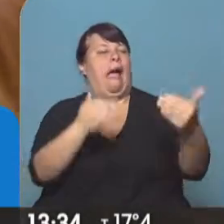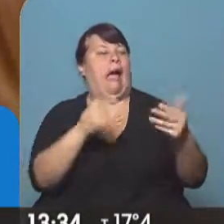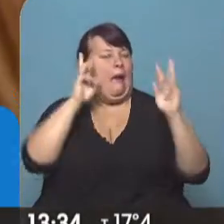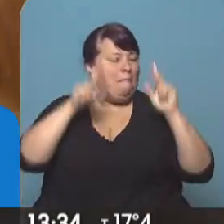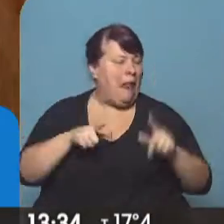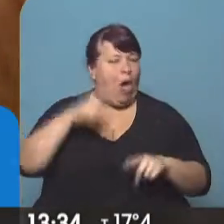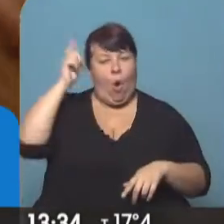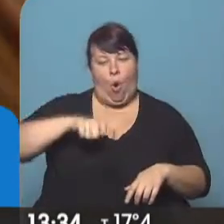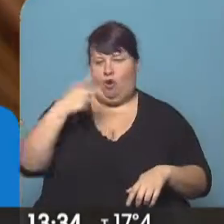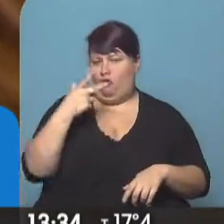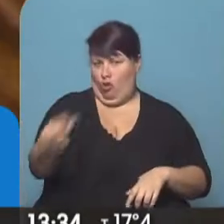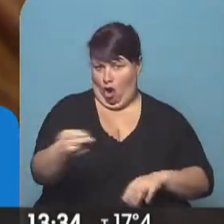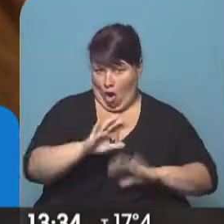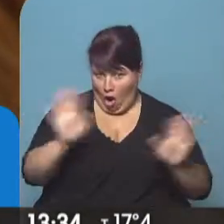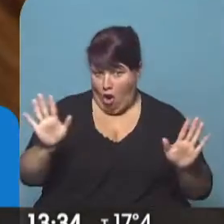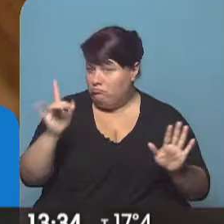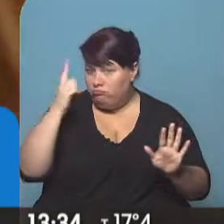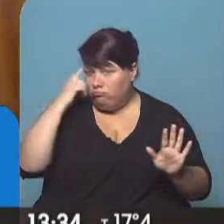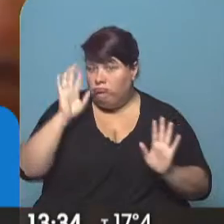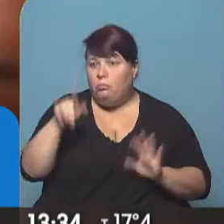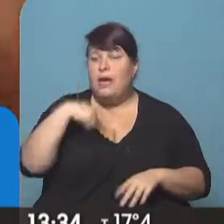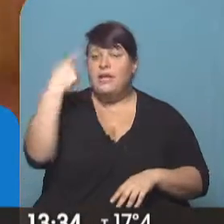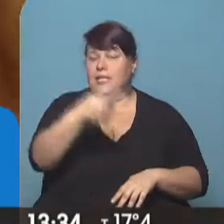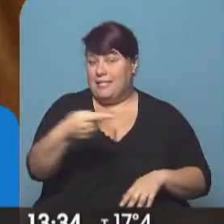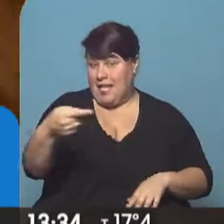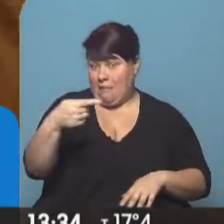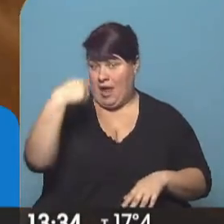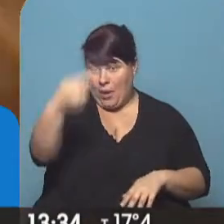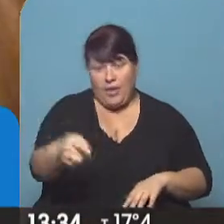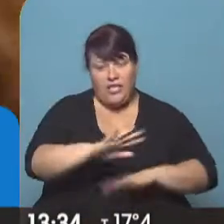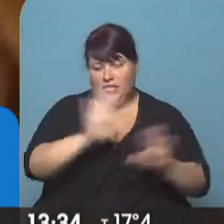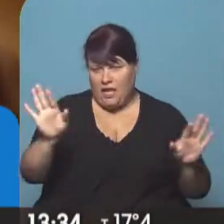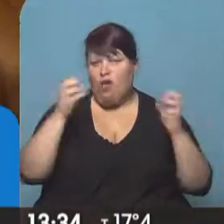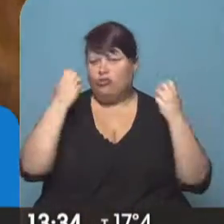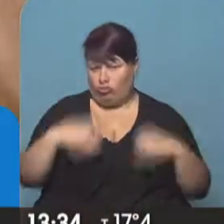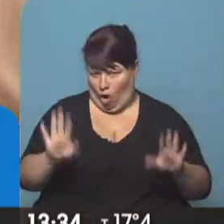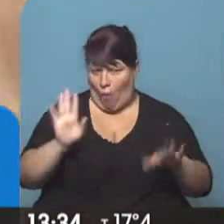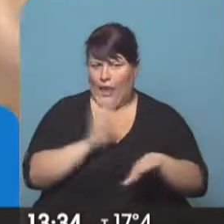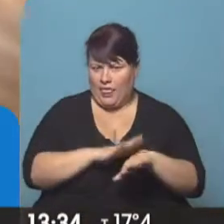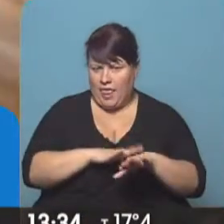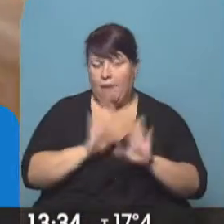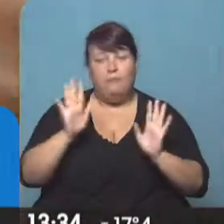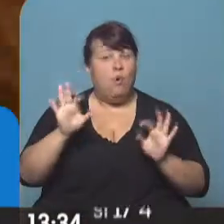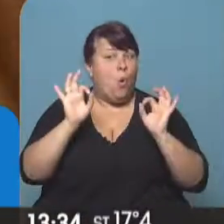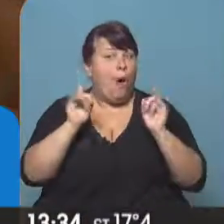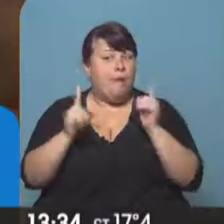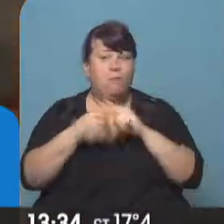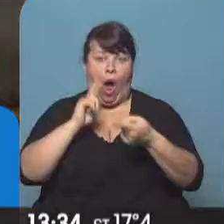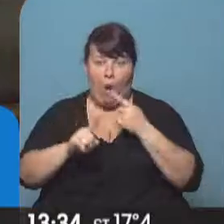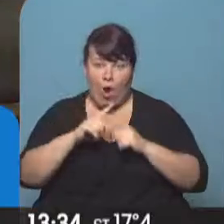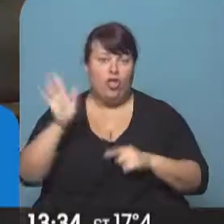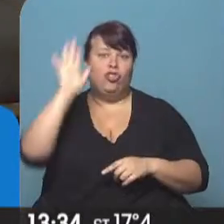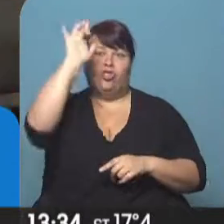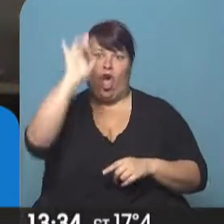El tribunal consideró que para la semana que viene ya les alcanza el tiempo, así que tal como estaba previsto, todos